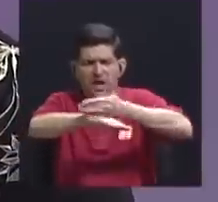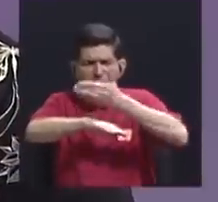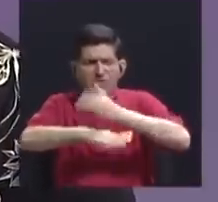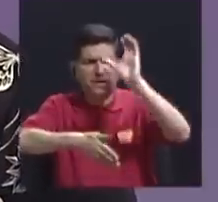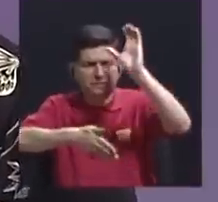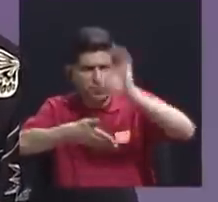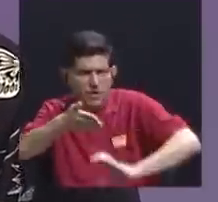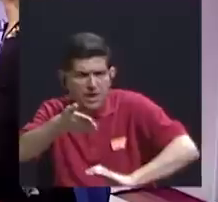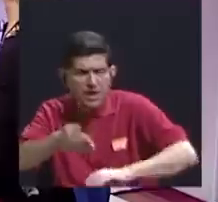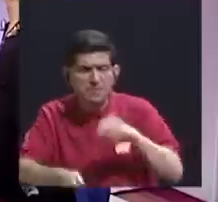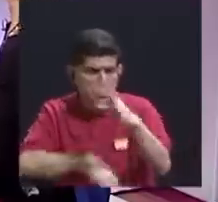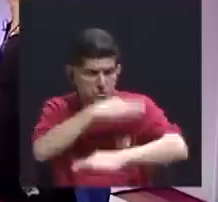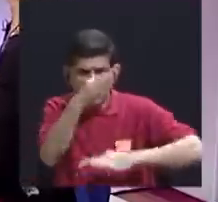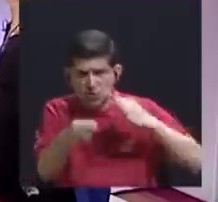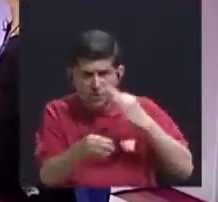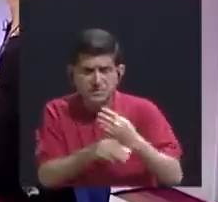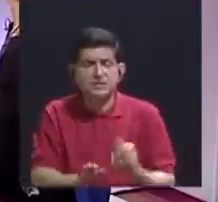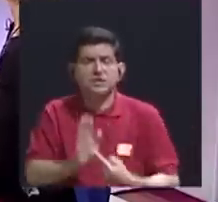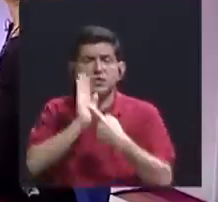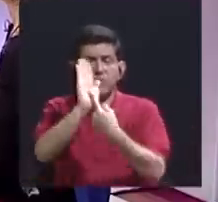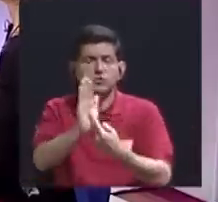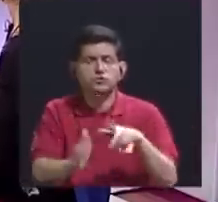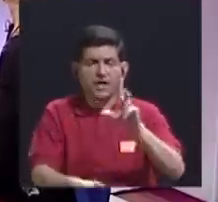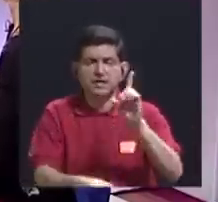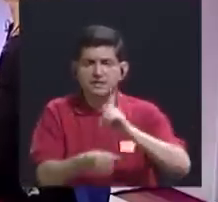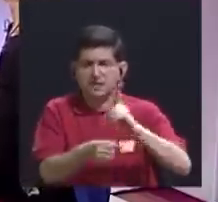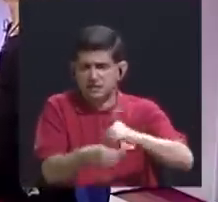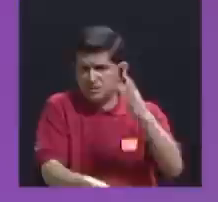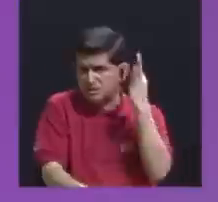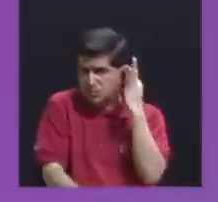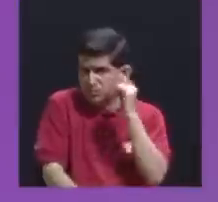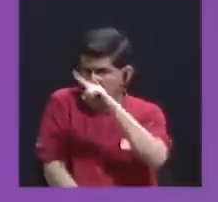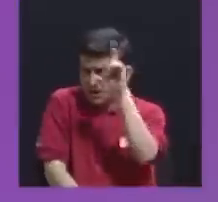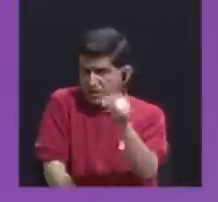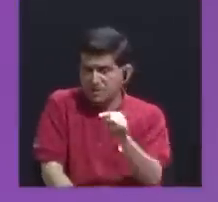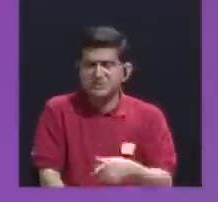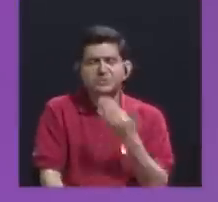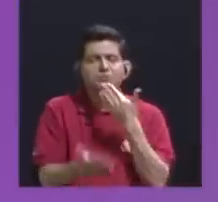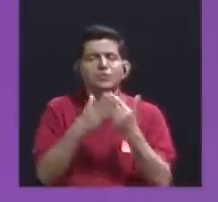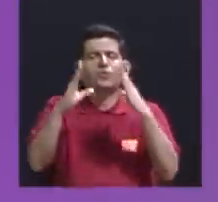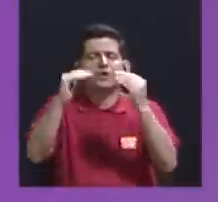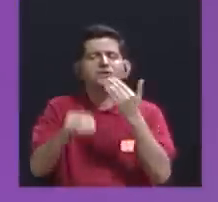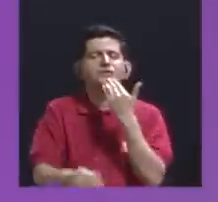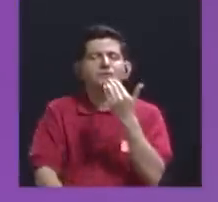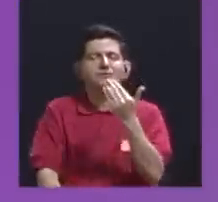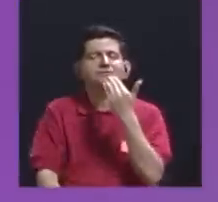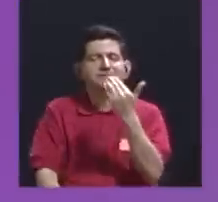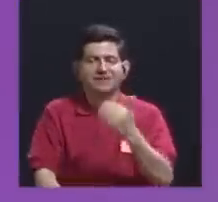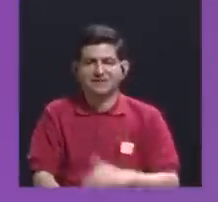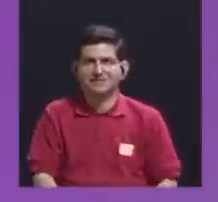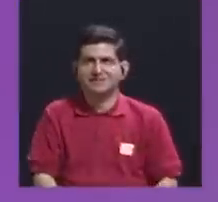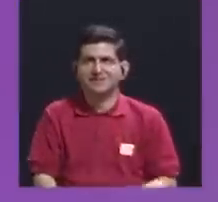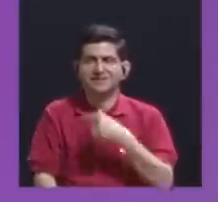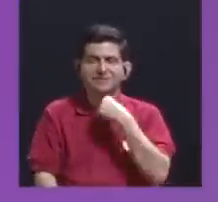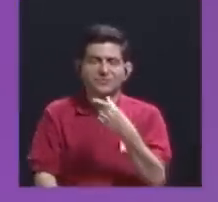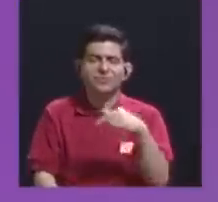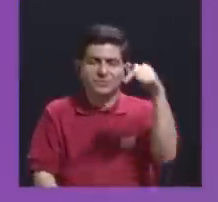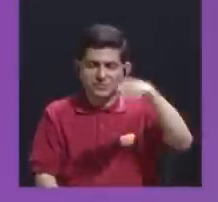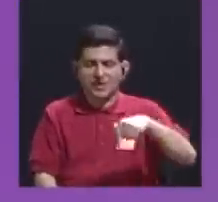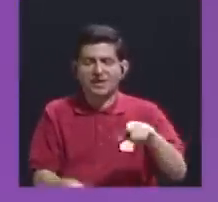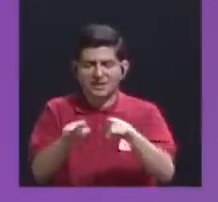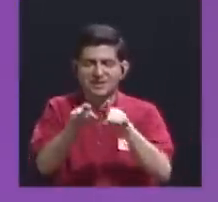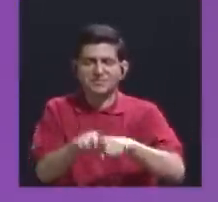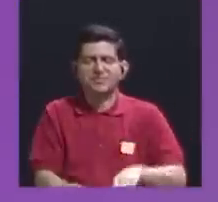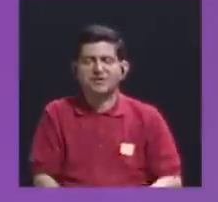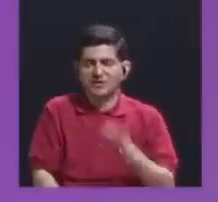de un capítulo como éste que han presentado las tres diputadas buenas noches muchas gracias un gusto estar con usted doña